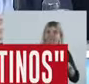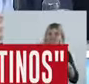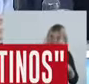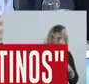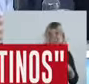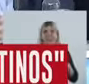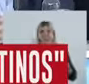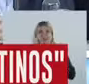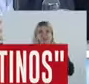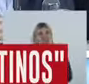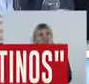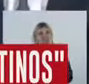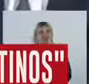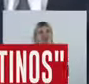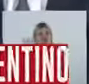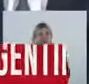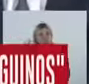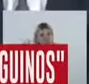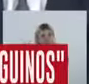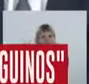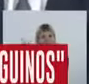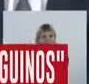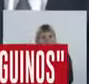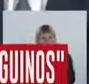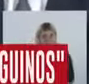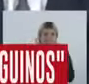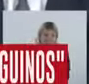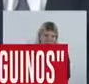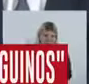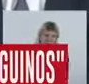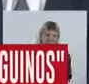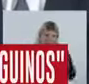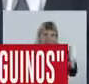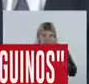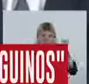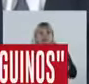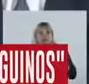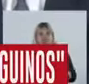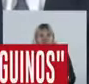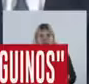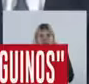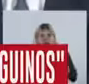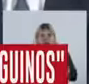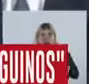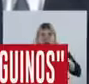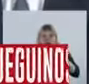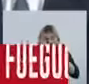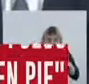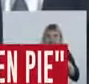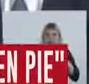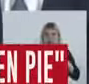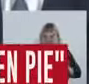construcción, sino porque para construir viviendas hace falta ladrillos que se hacen en Argentina, cemento